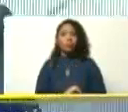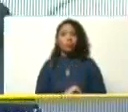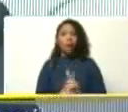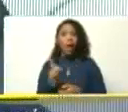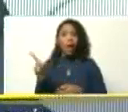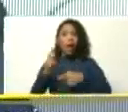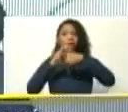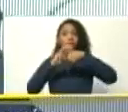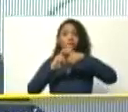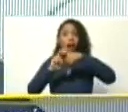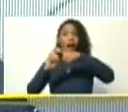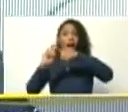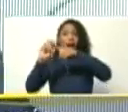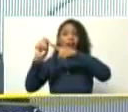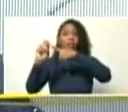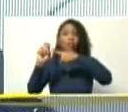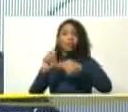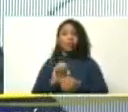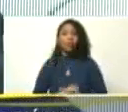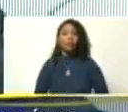ferrocarrileros, digamos.